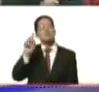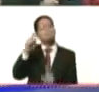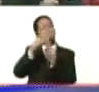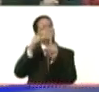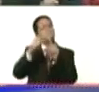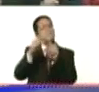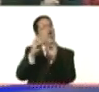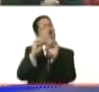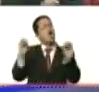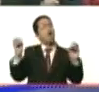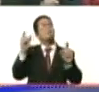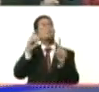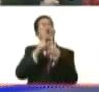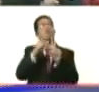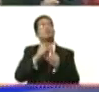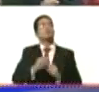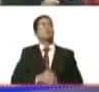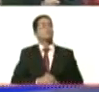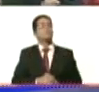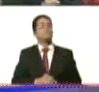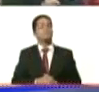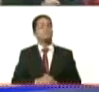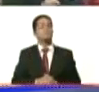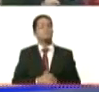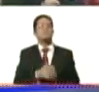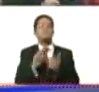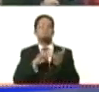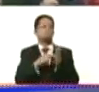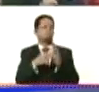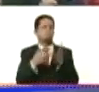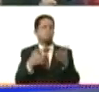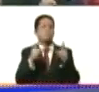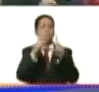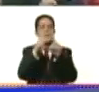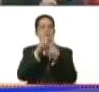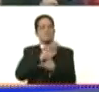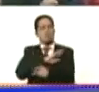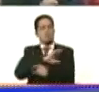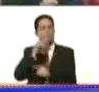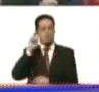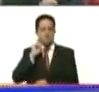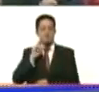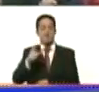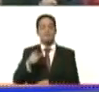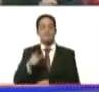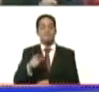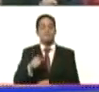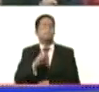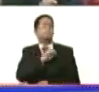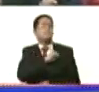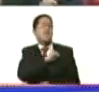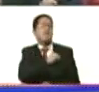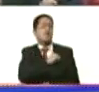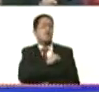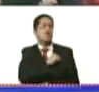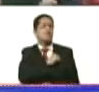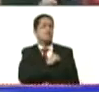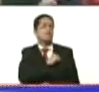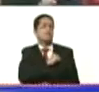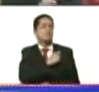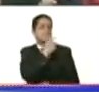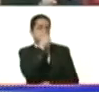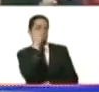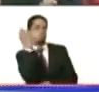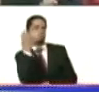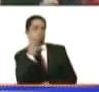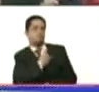Bolívar: echemos el miedo a la espalda y salvemos la patria.